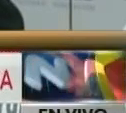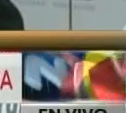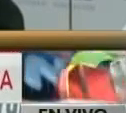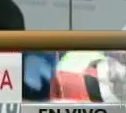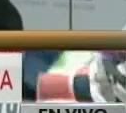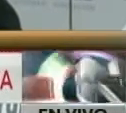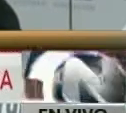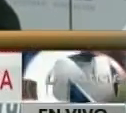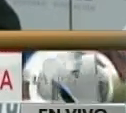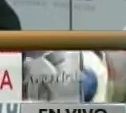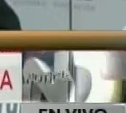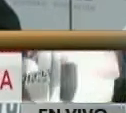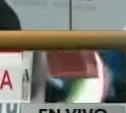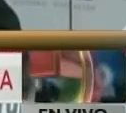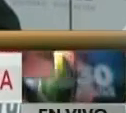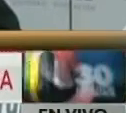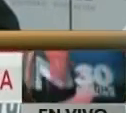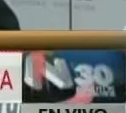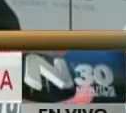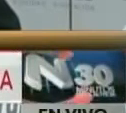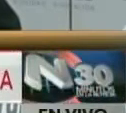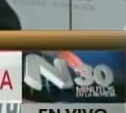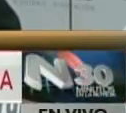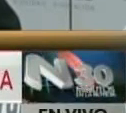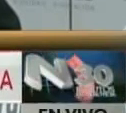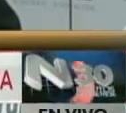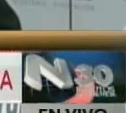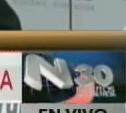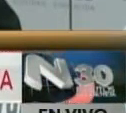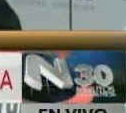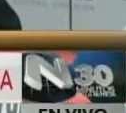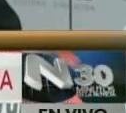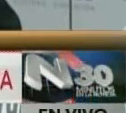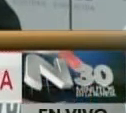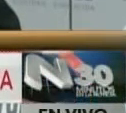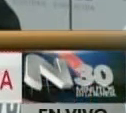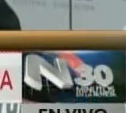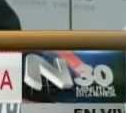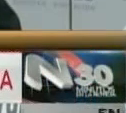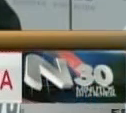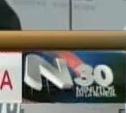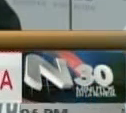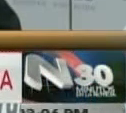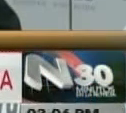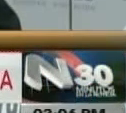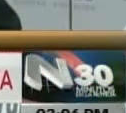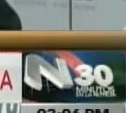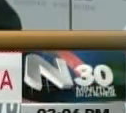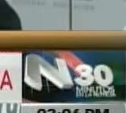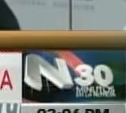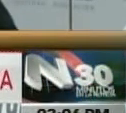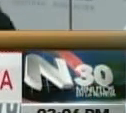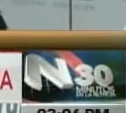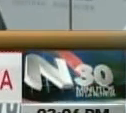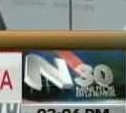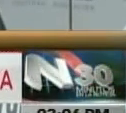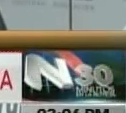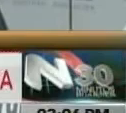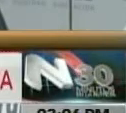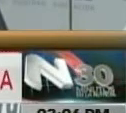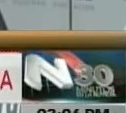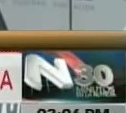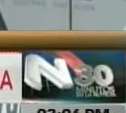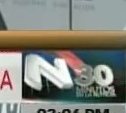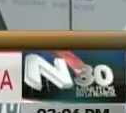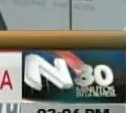El dónde se está en este momento discutiendo, hay unas aproximaciones ya muy grandes, pero